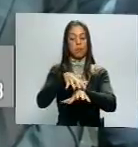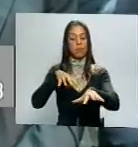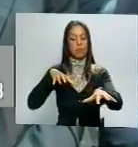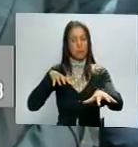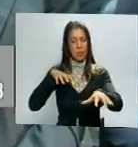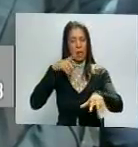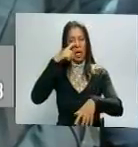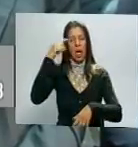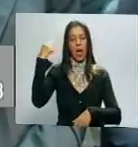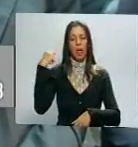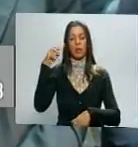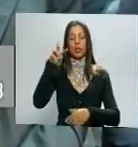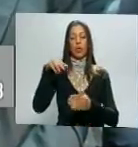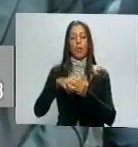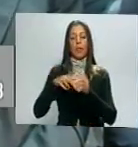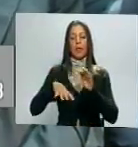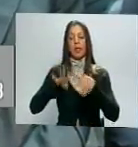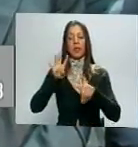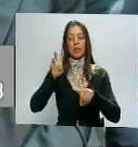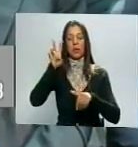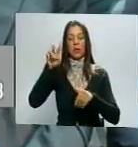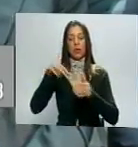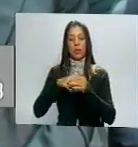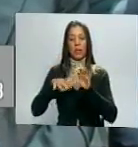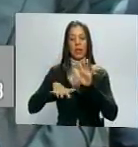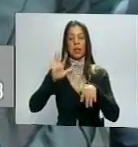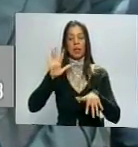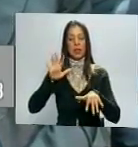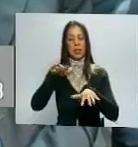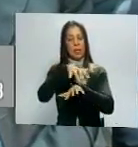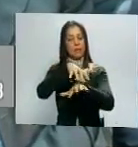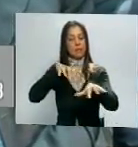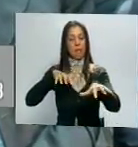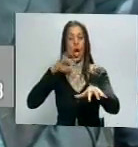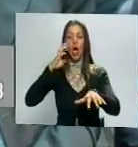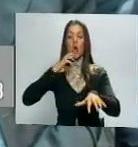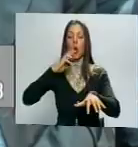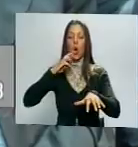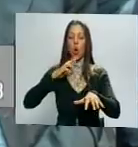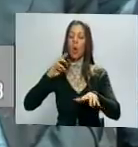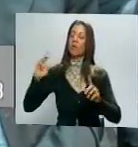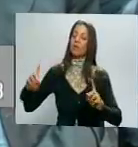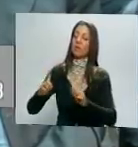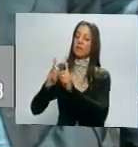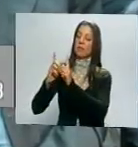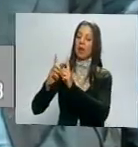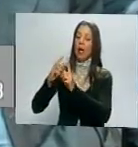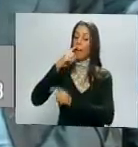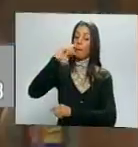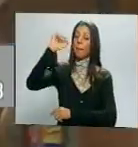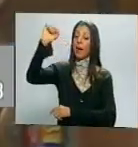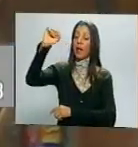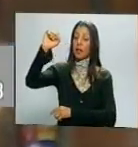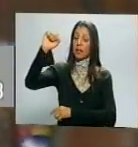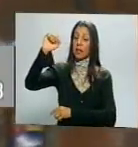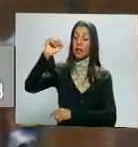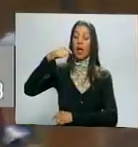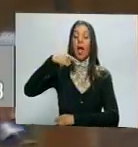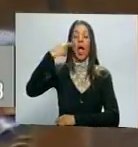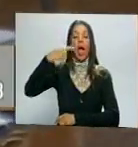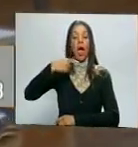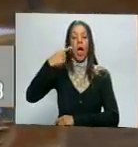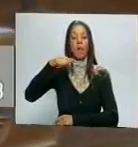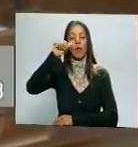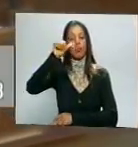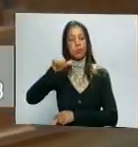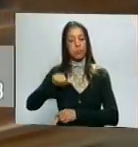fue en el 14 y en el 15, los dos años. La mayoría revolucionaria recibió al presidente Nicolás Maduro y él rindió su memoria y